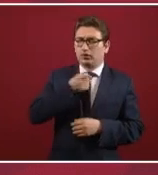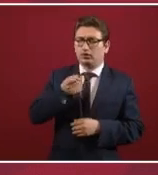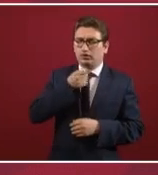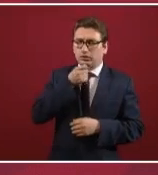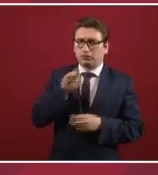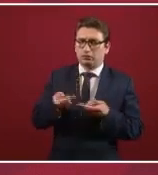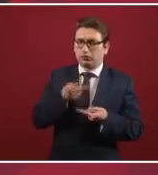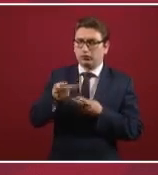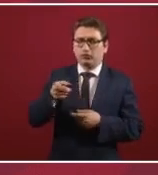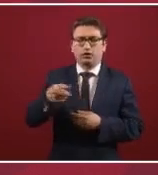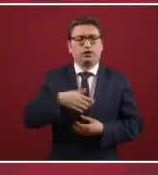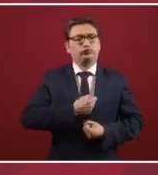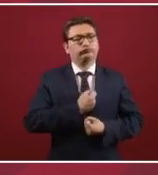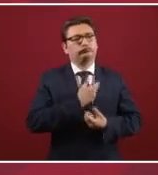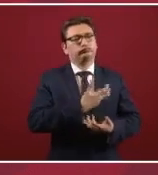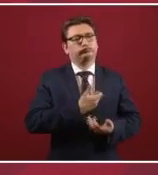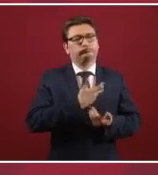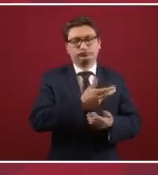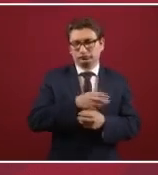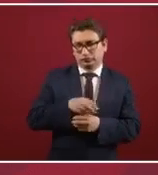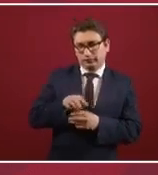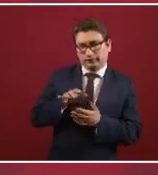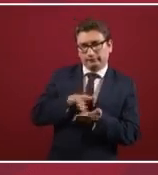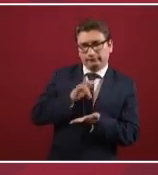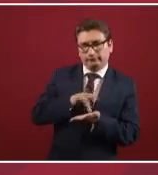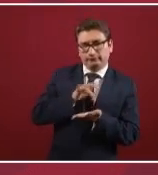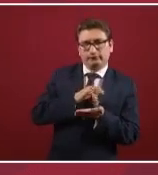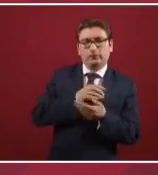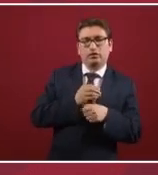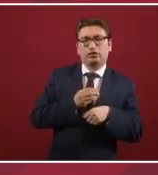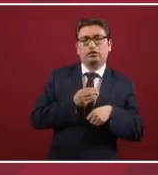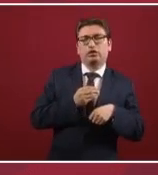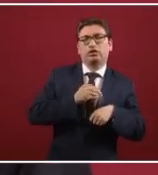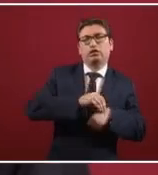una declaración y destacar